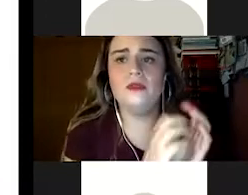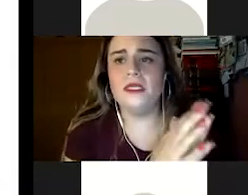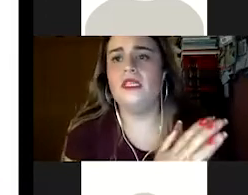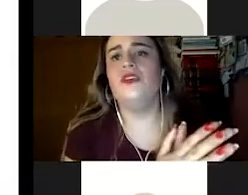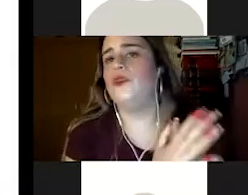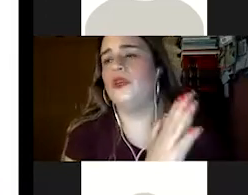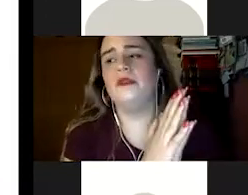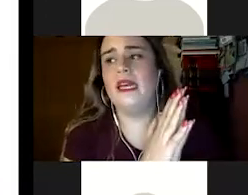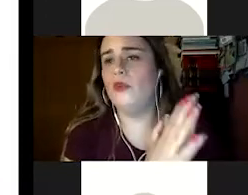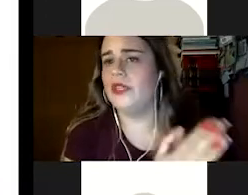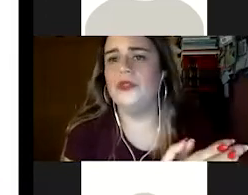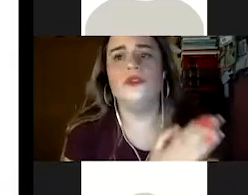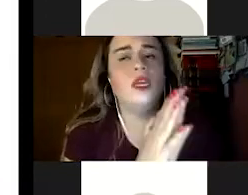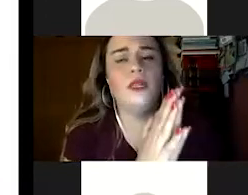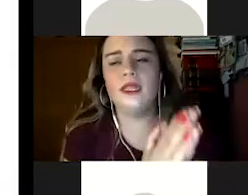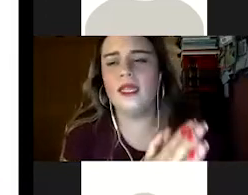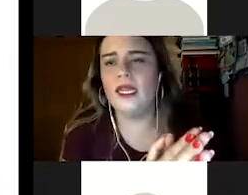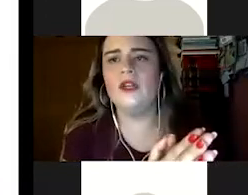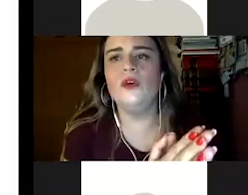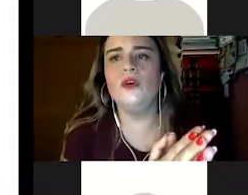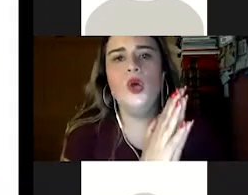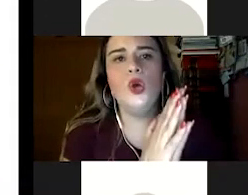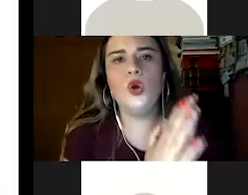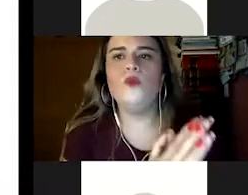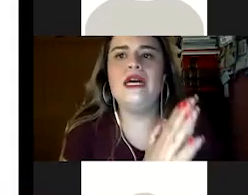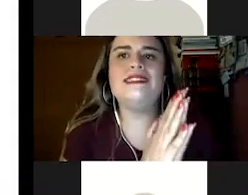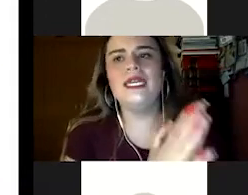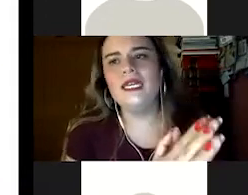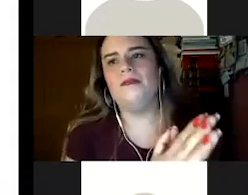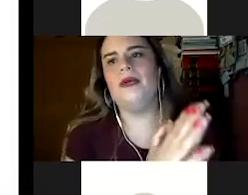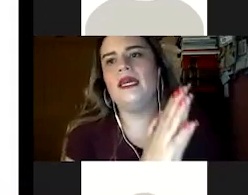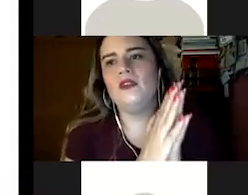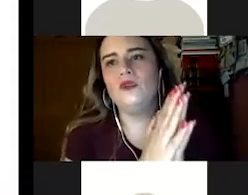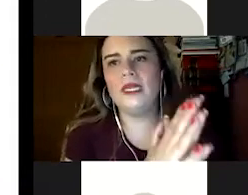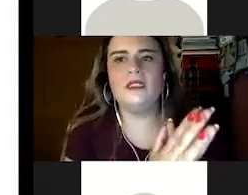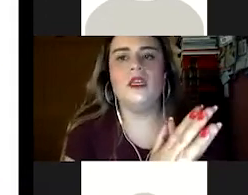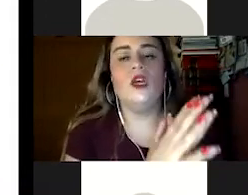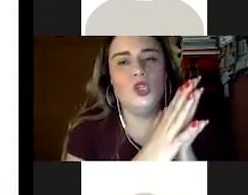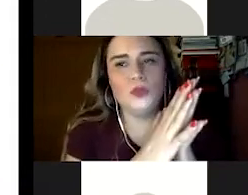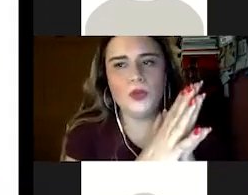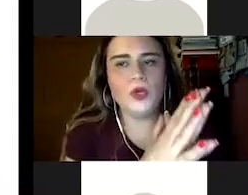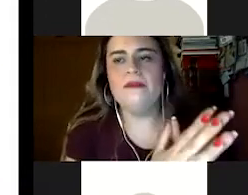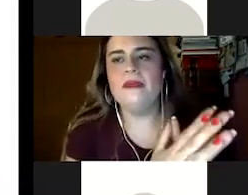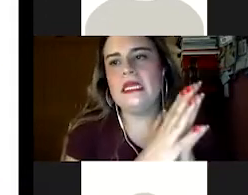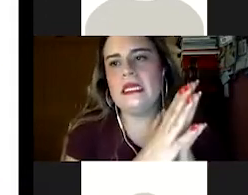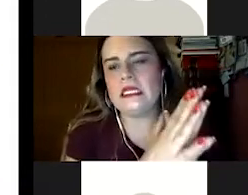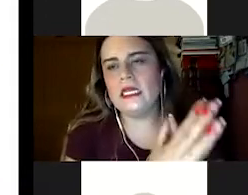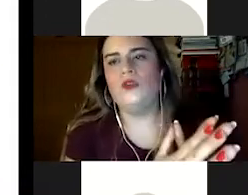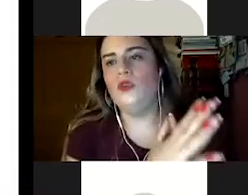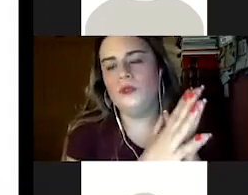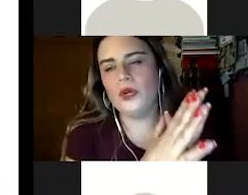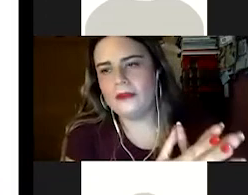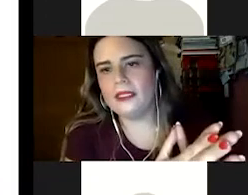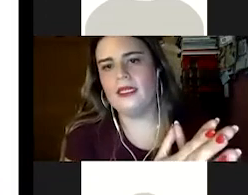en específico, que sea educación o sea igualdad de género, cómo hacerle para que a su vez los programas que diseño,